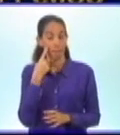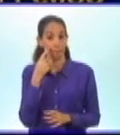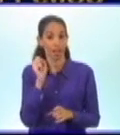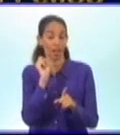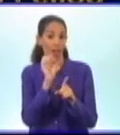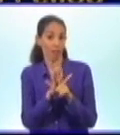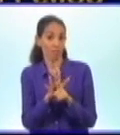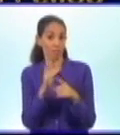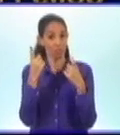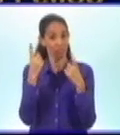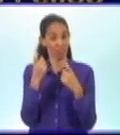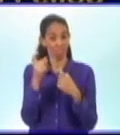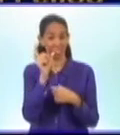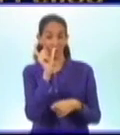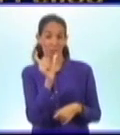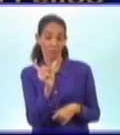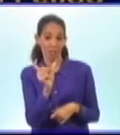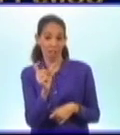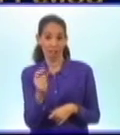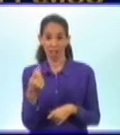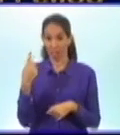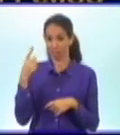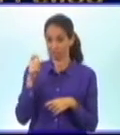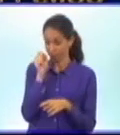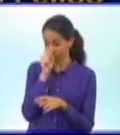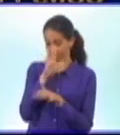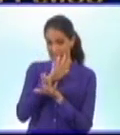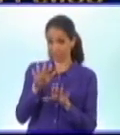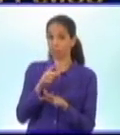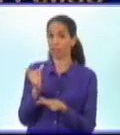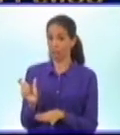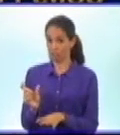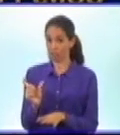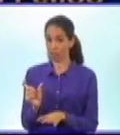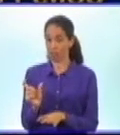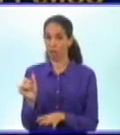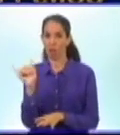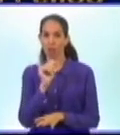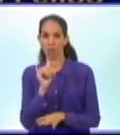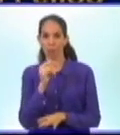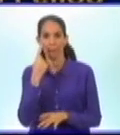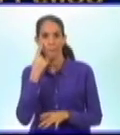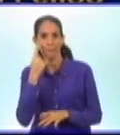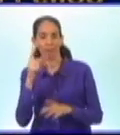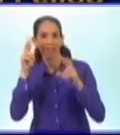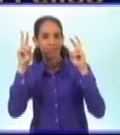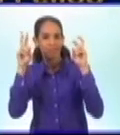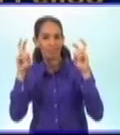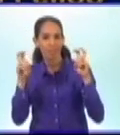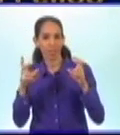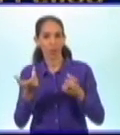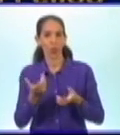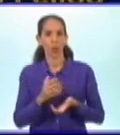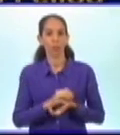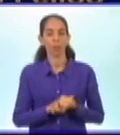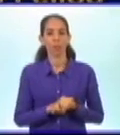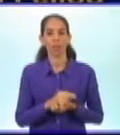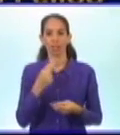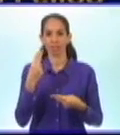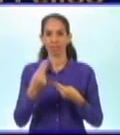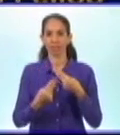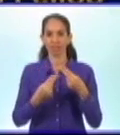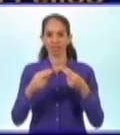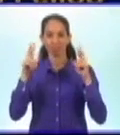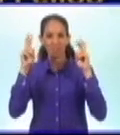final también. No fue interés copiarla. Y las comillas, como están apreciando, se han empleado para